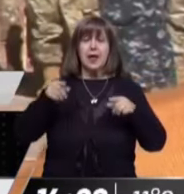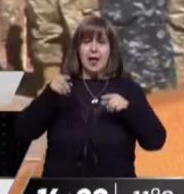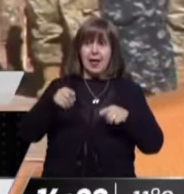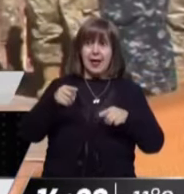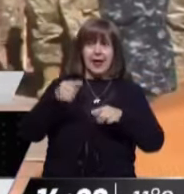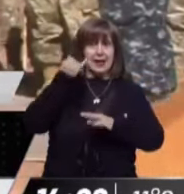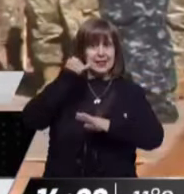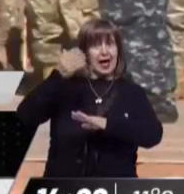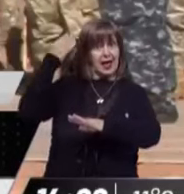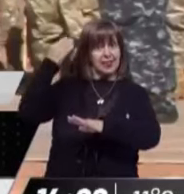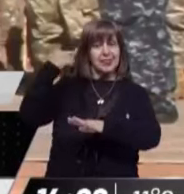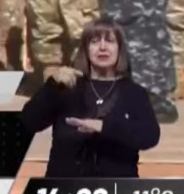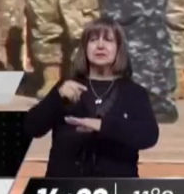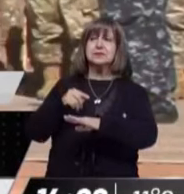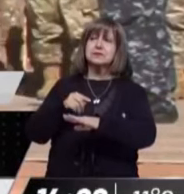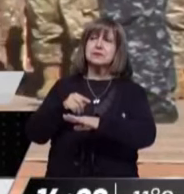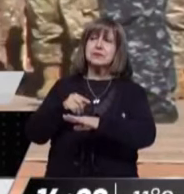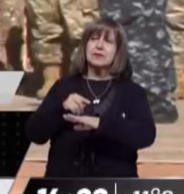ese momento,